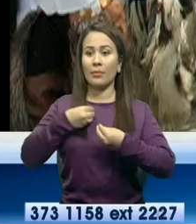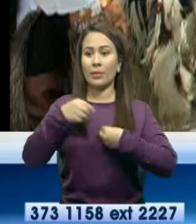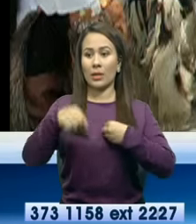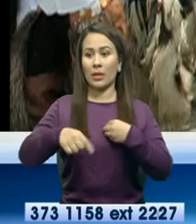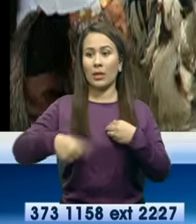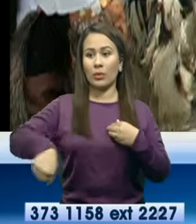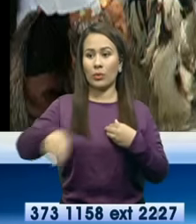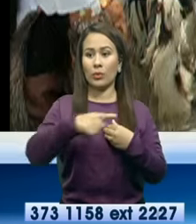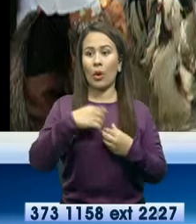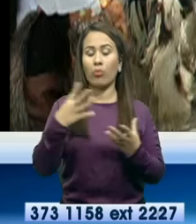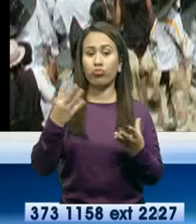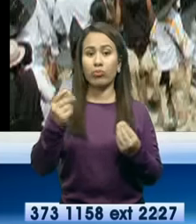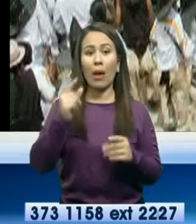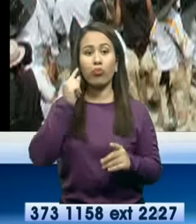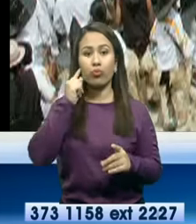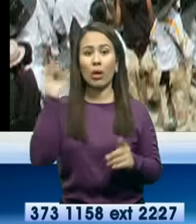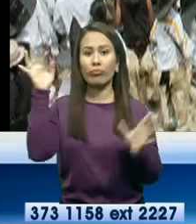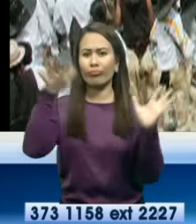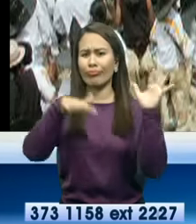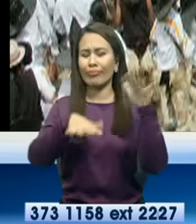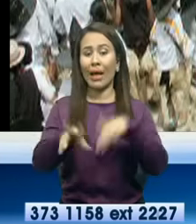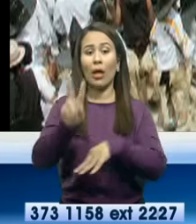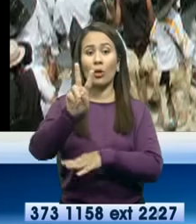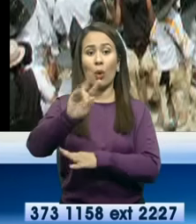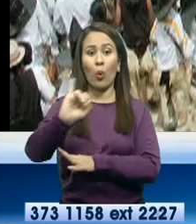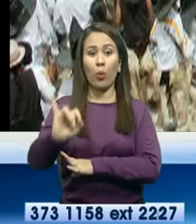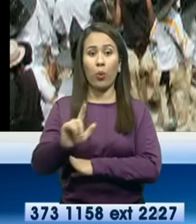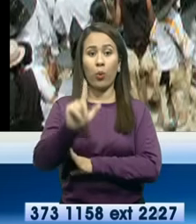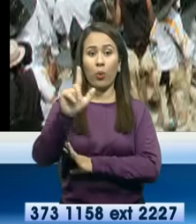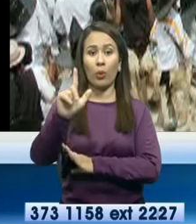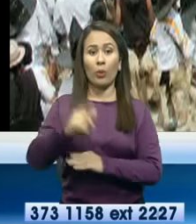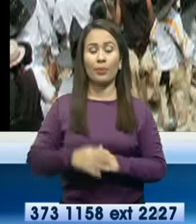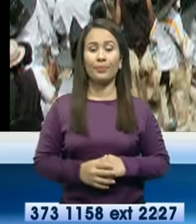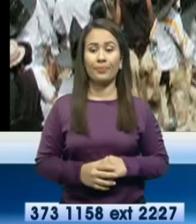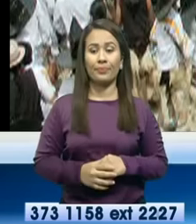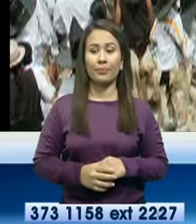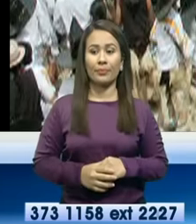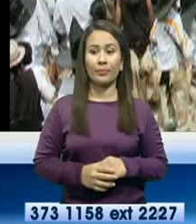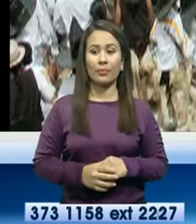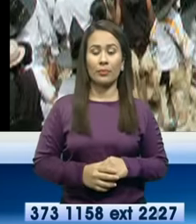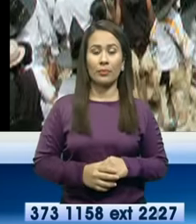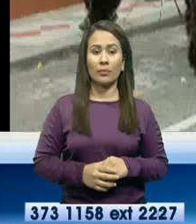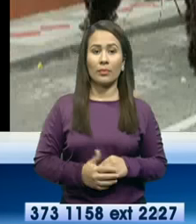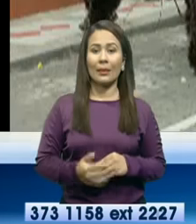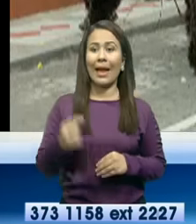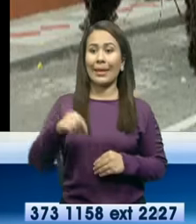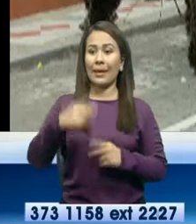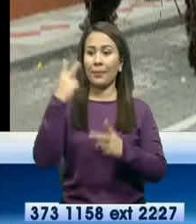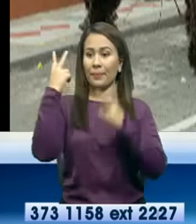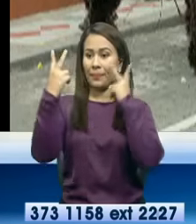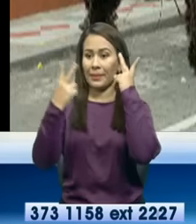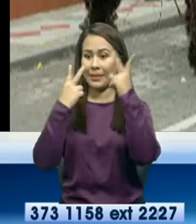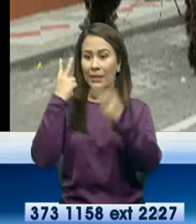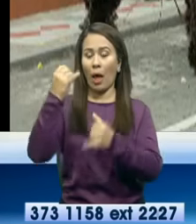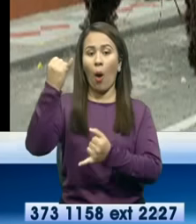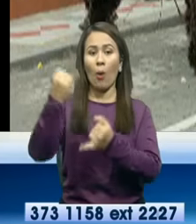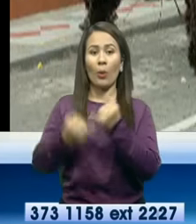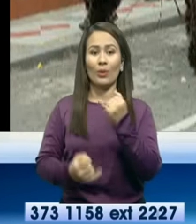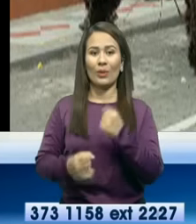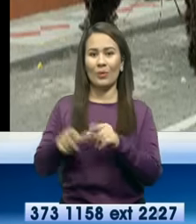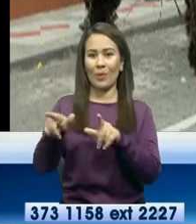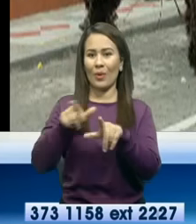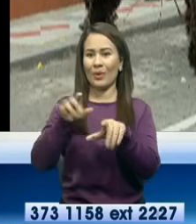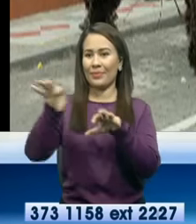plaza por las mujeres y de ahí el 2 de julio ya se visita los últimos conchos que